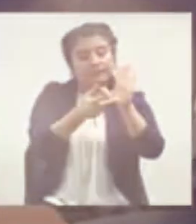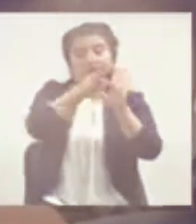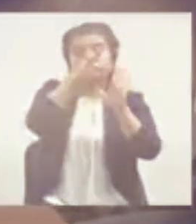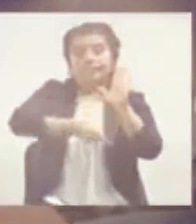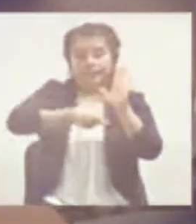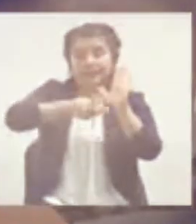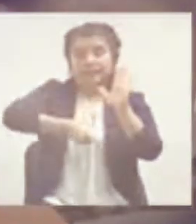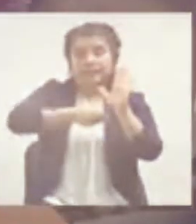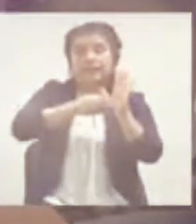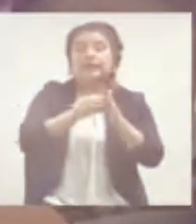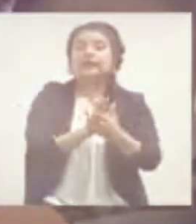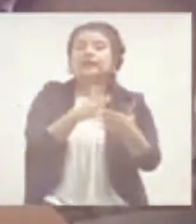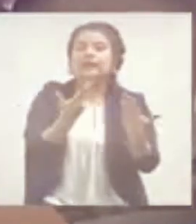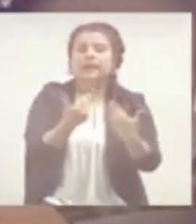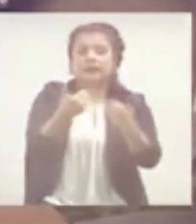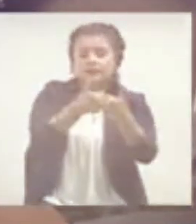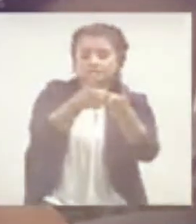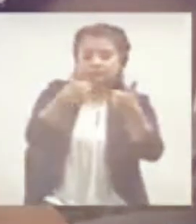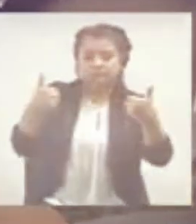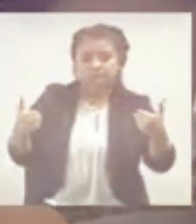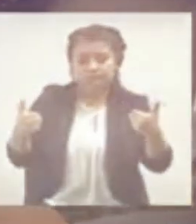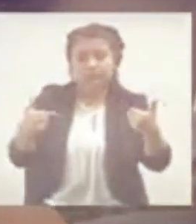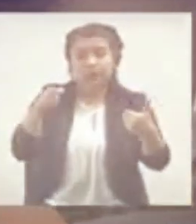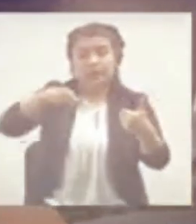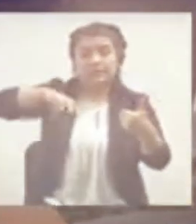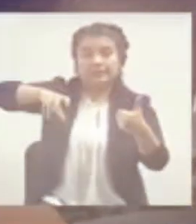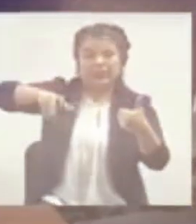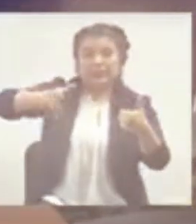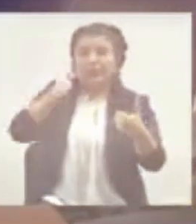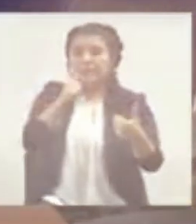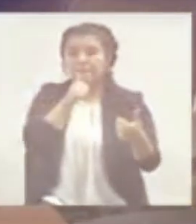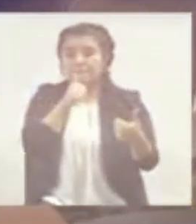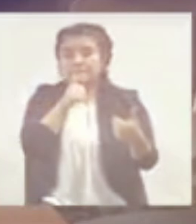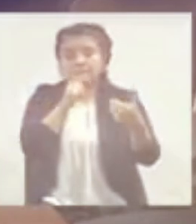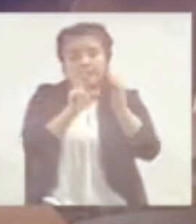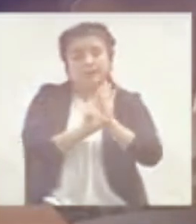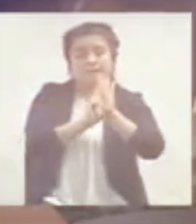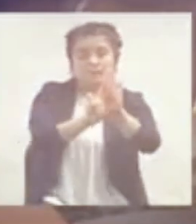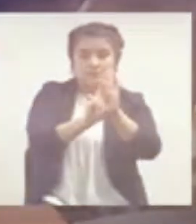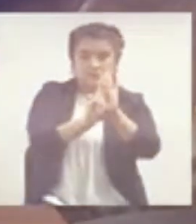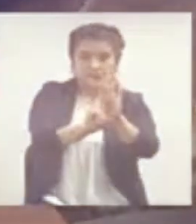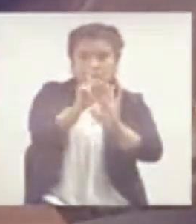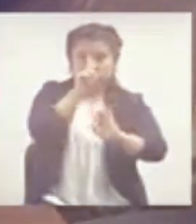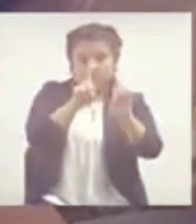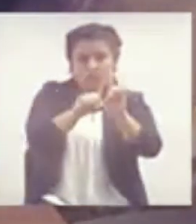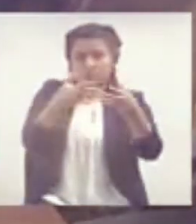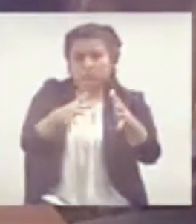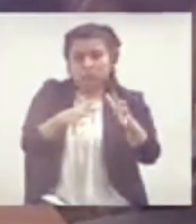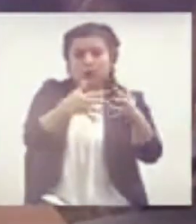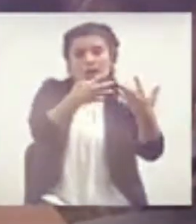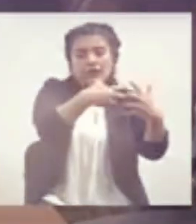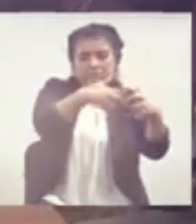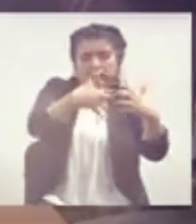era básicamente la exclusión de ese sector en particular, de esa representación gremial de las